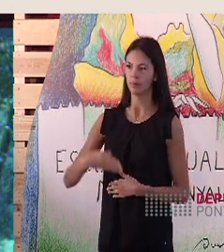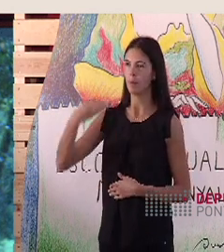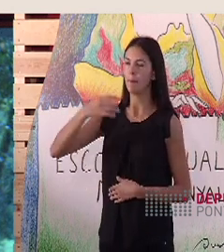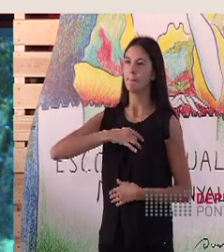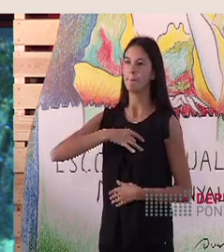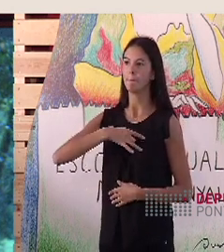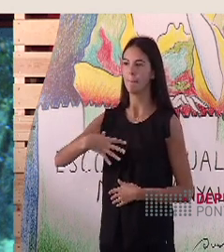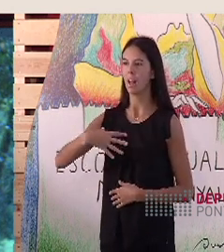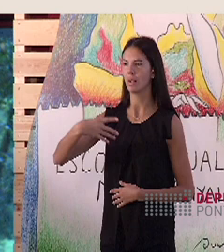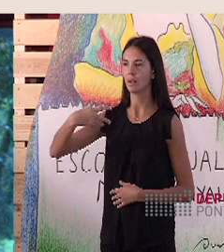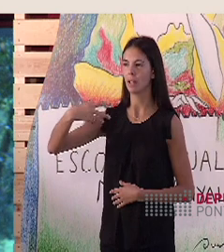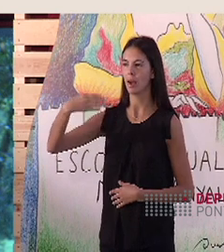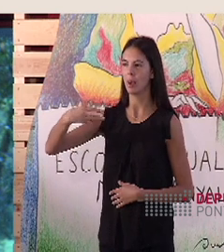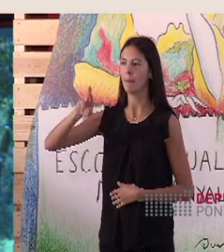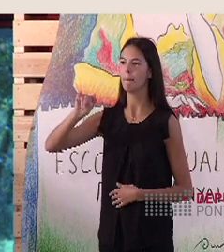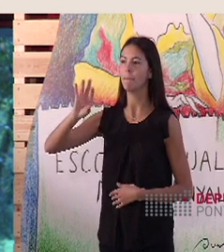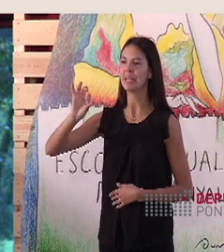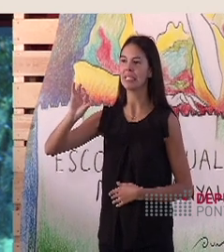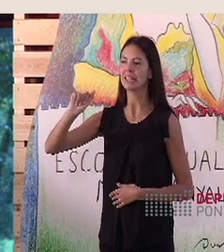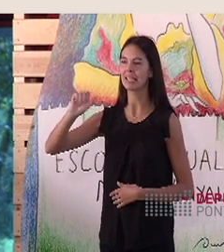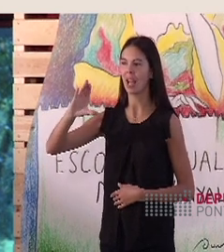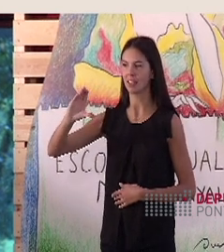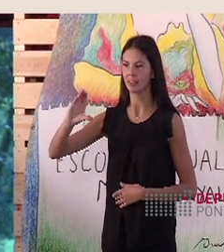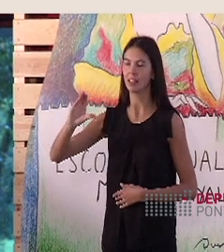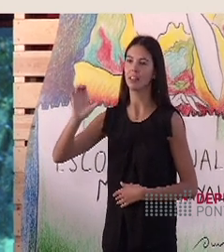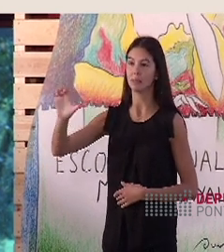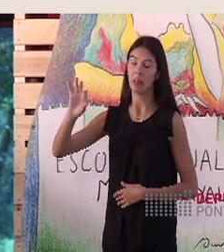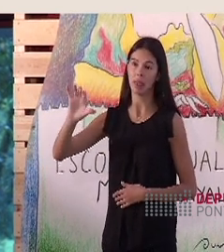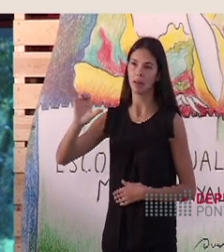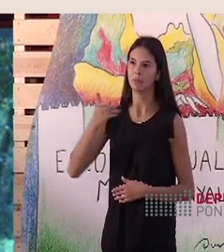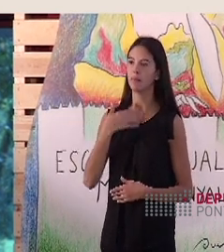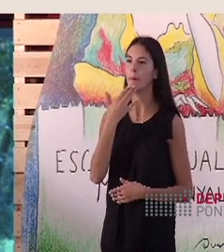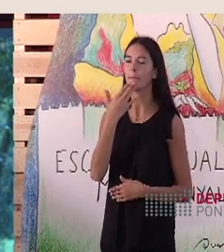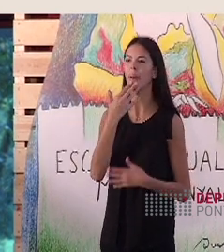Blanca Brisac Vázquez, 29 anos.